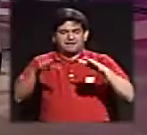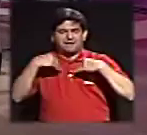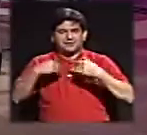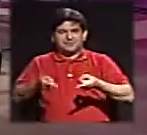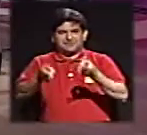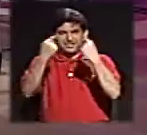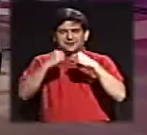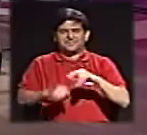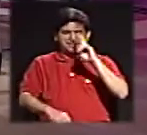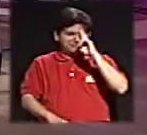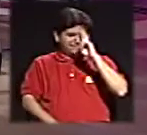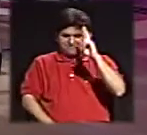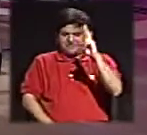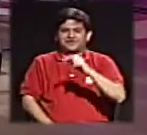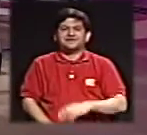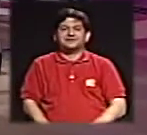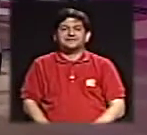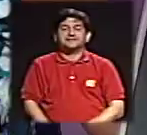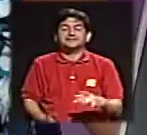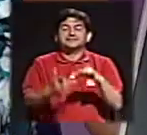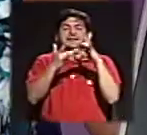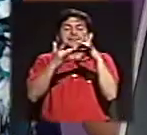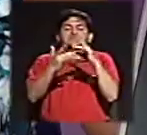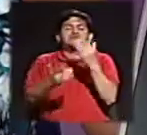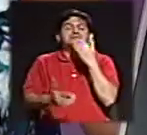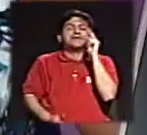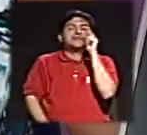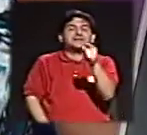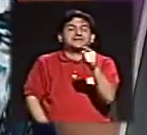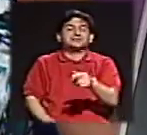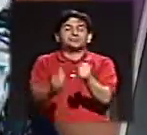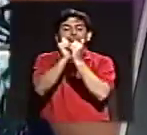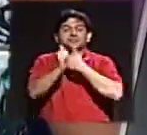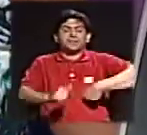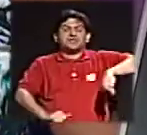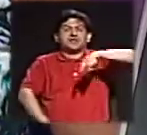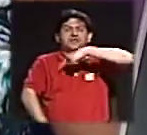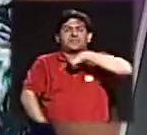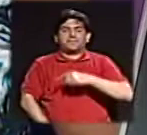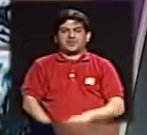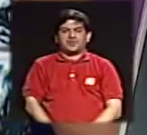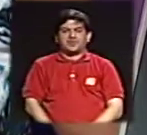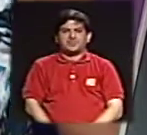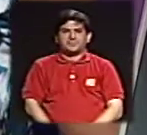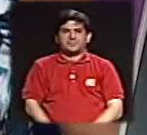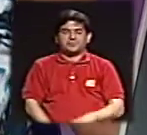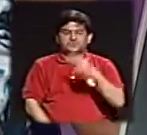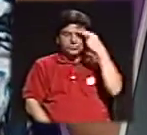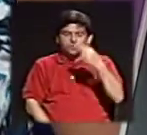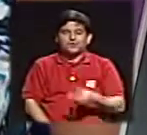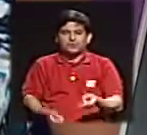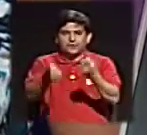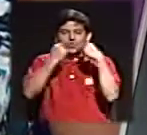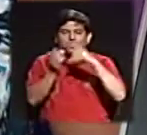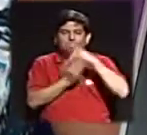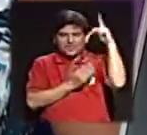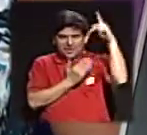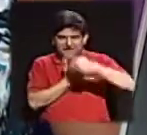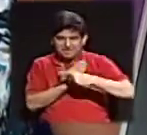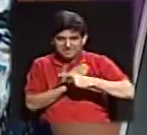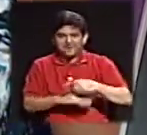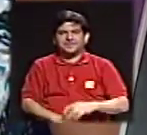la invitación de Irreverencias. Sobre todo gracias a usted que nos acompaña, nos honra con su presencia en nuestro